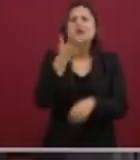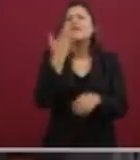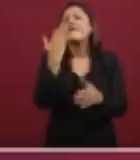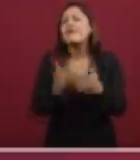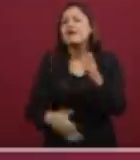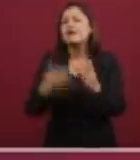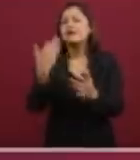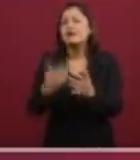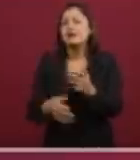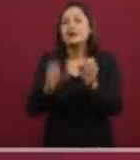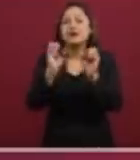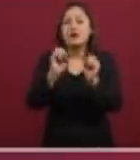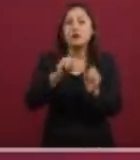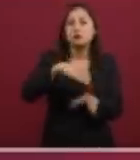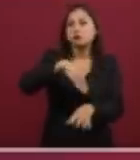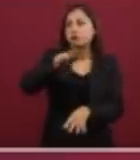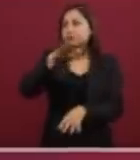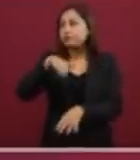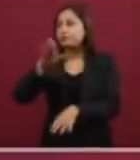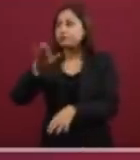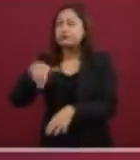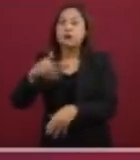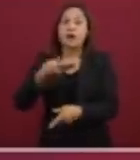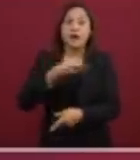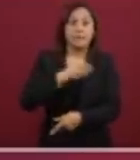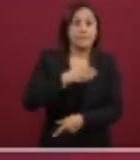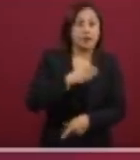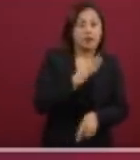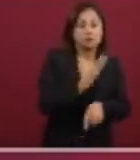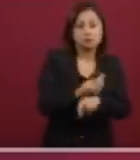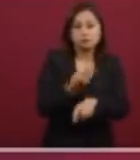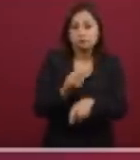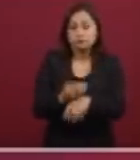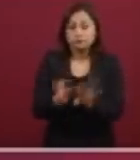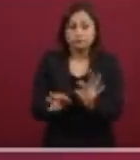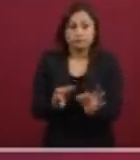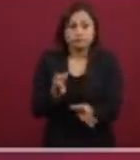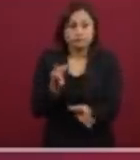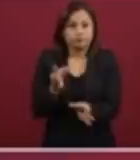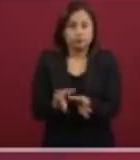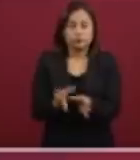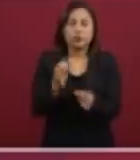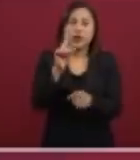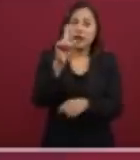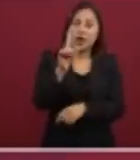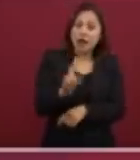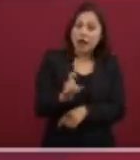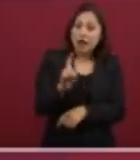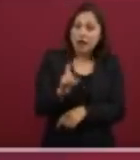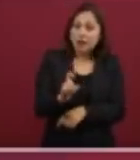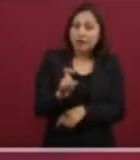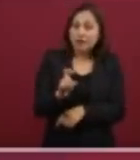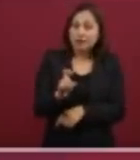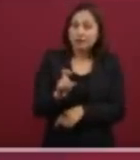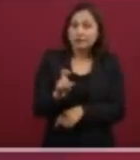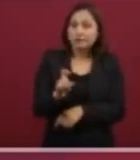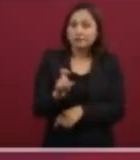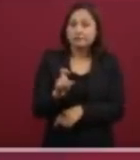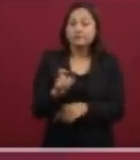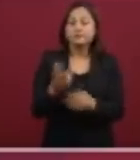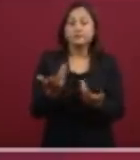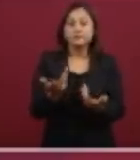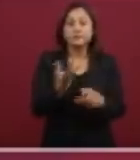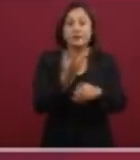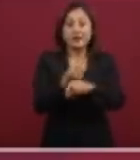pintura, de que estén bien los baños, de que no falte el agua, de arreglar